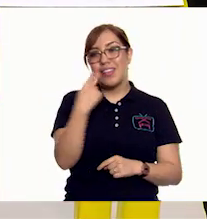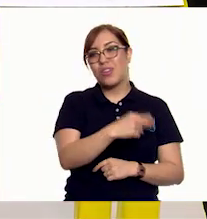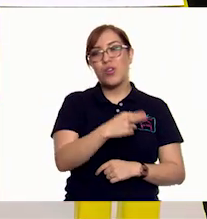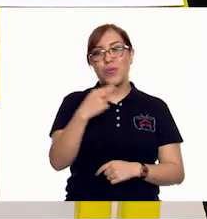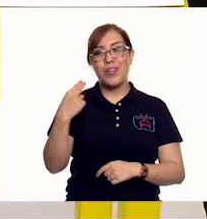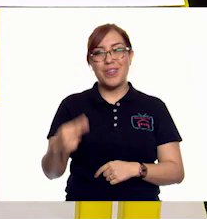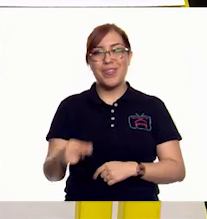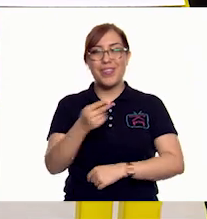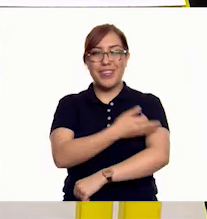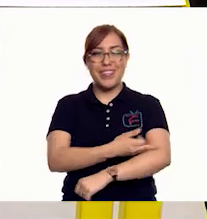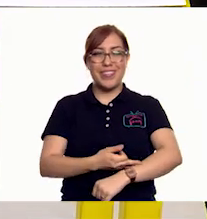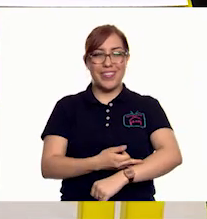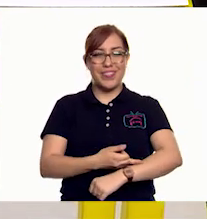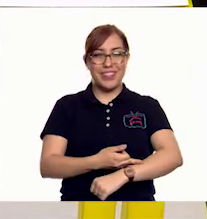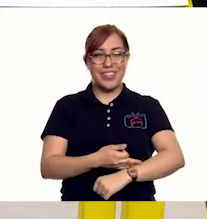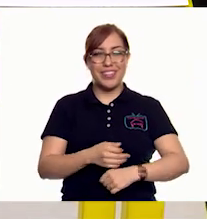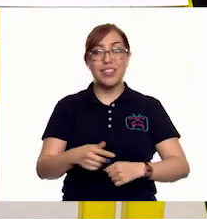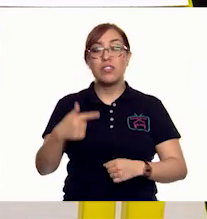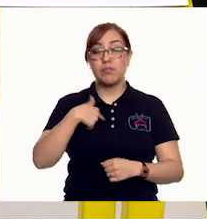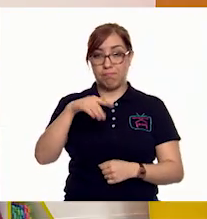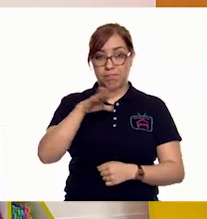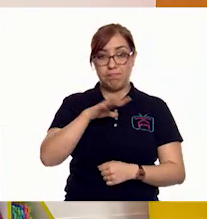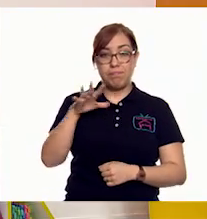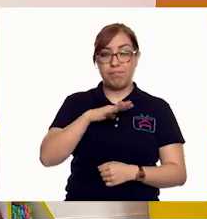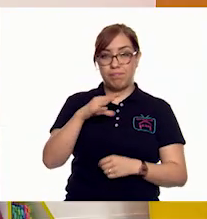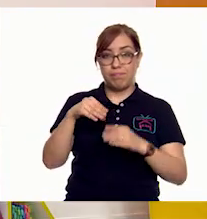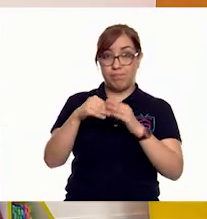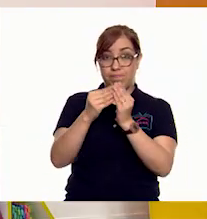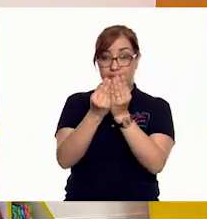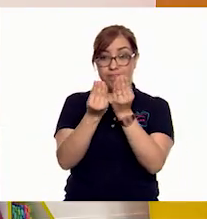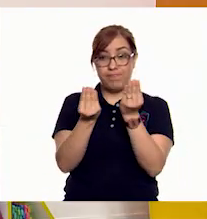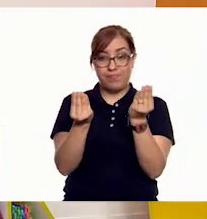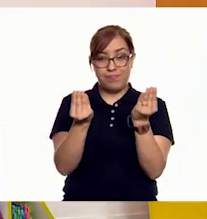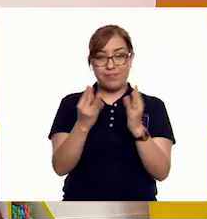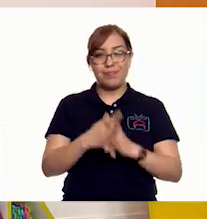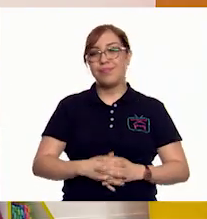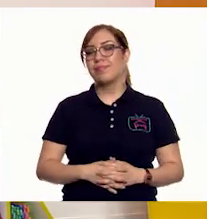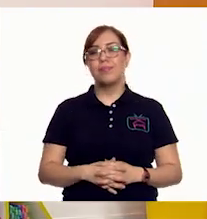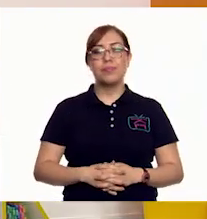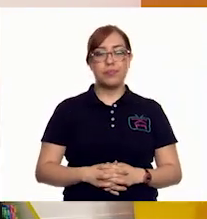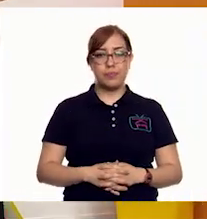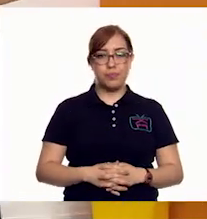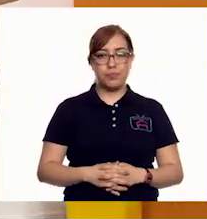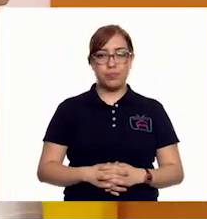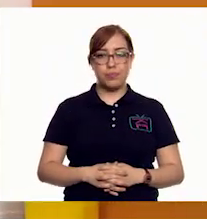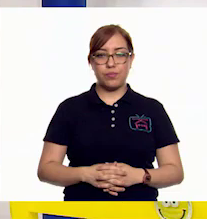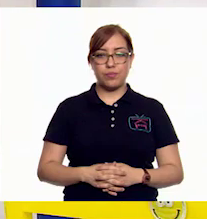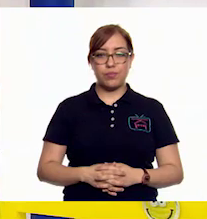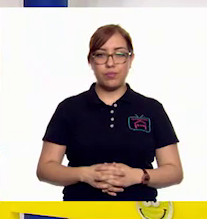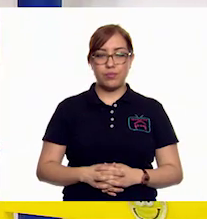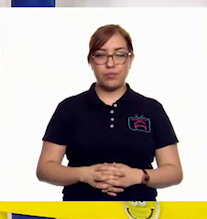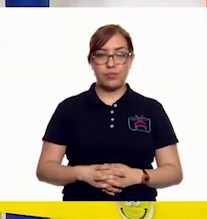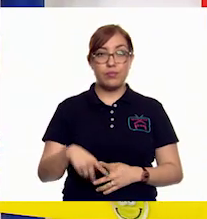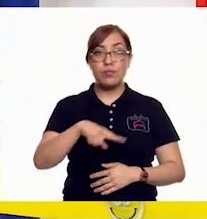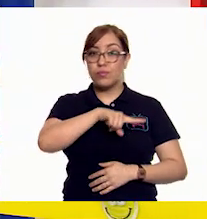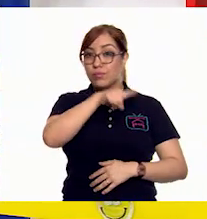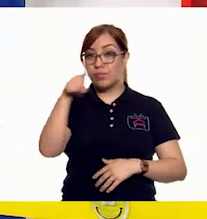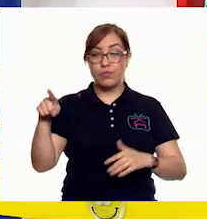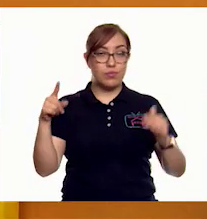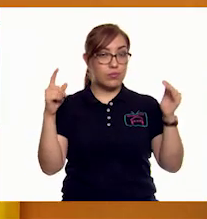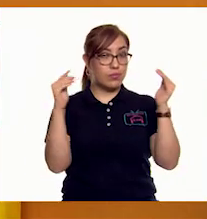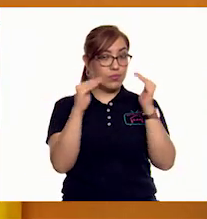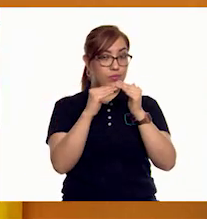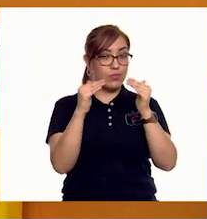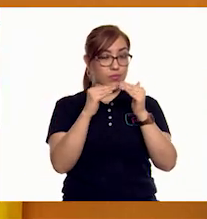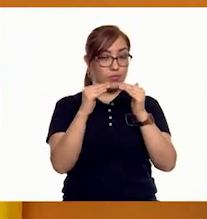de uh-huh. familiares. Y yo tengo aquí las tarjetas, Pili. Ah, aquí están bien. Tus fichas y aquí están mis fichas. Perfecto. Ustedes en casa nos van a